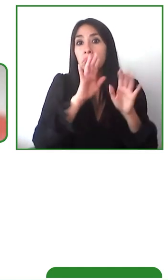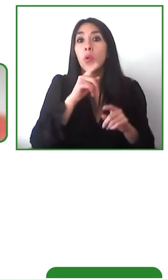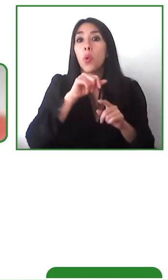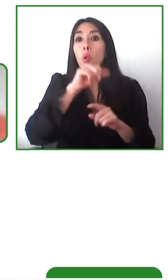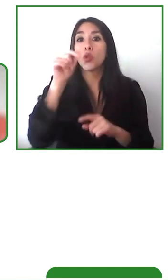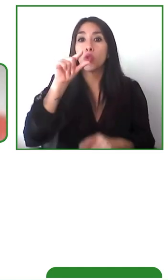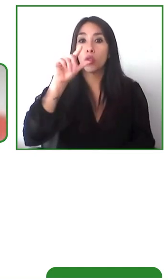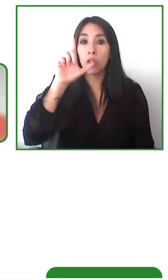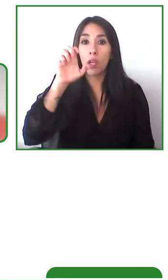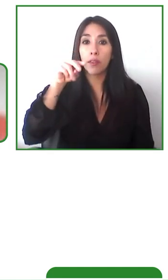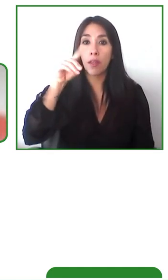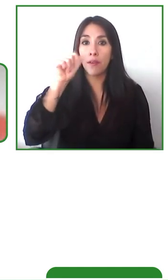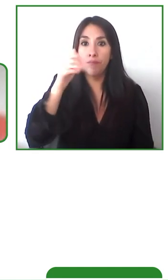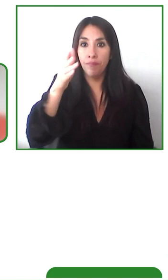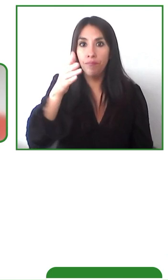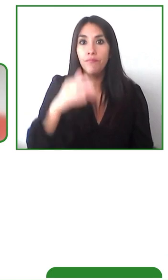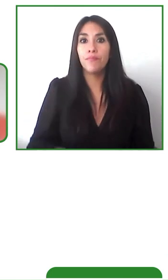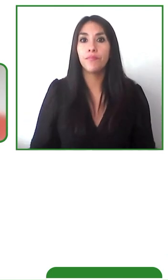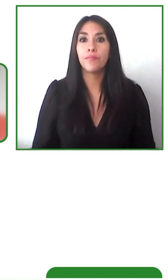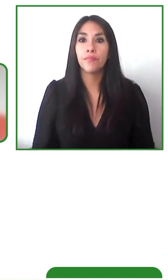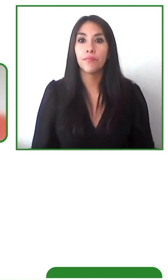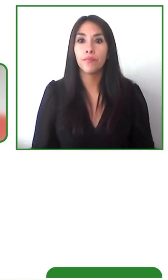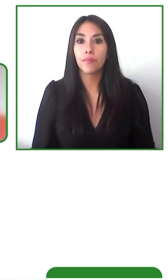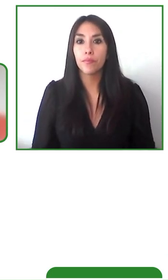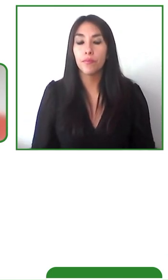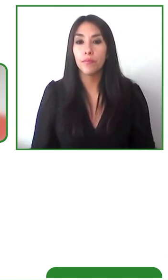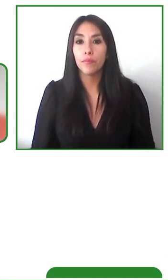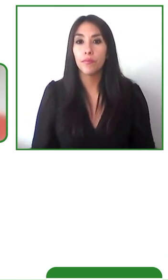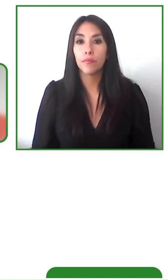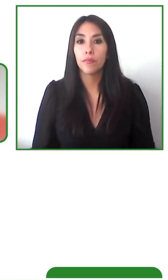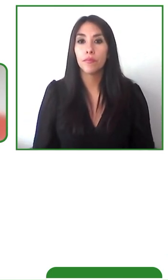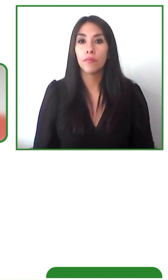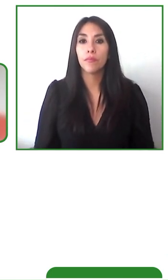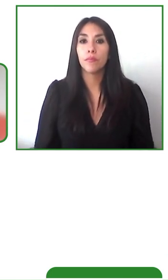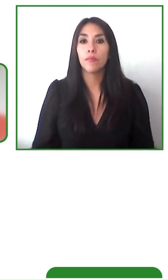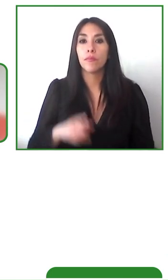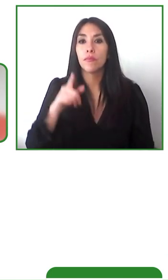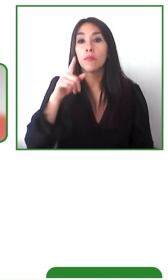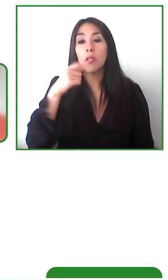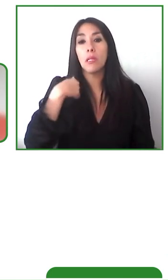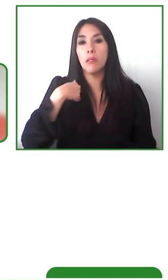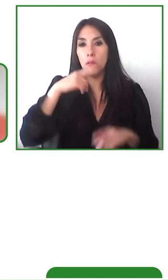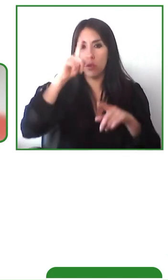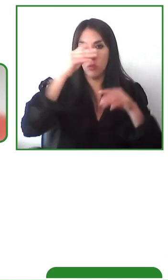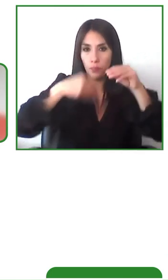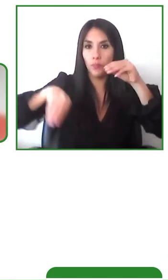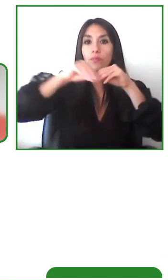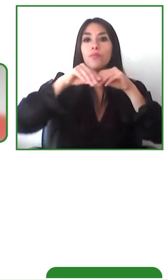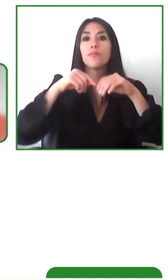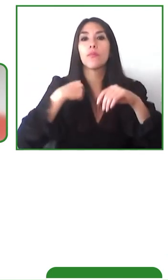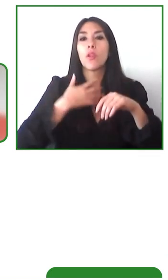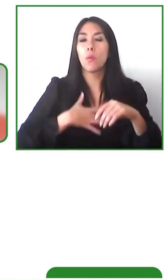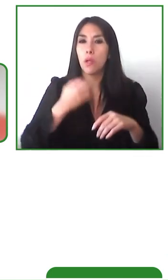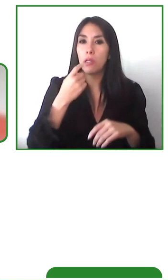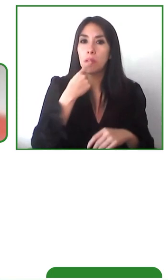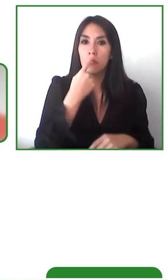sumarle a esta sugerencia, no desconectarse nunca con el propósito.